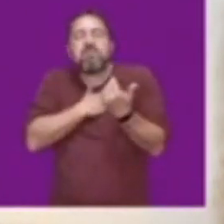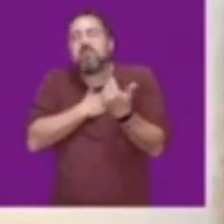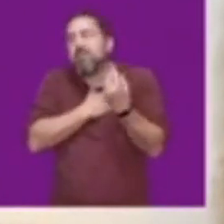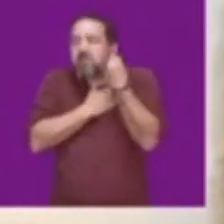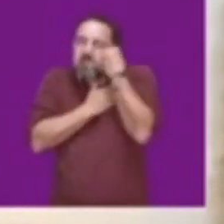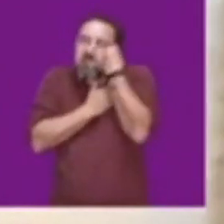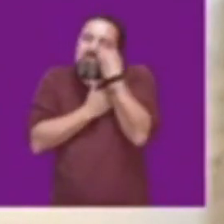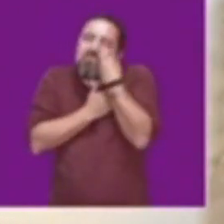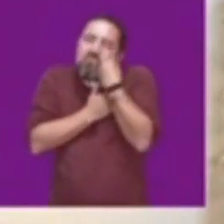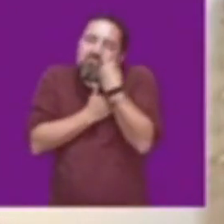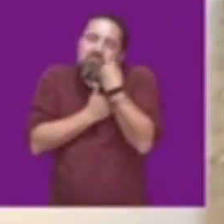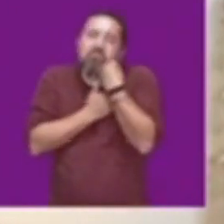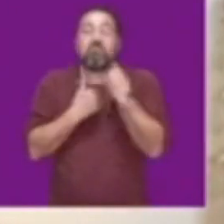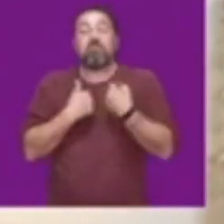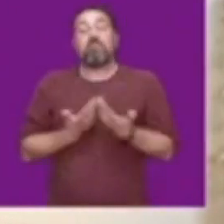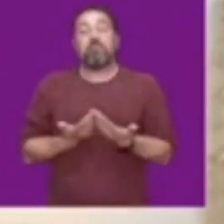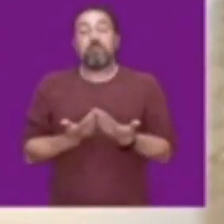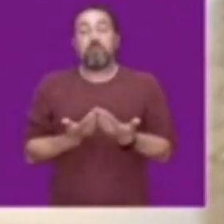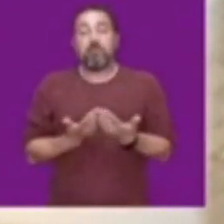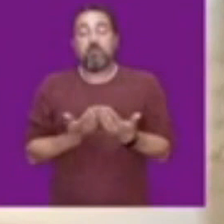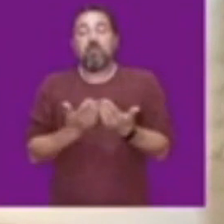junto a la mía,